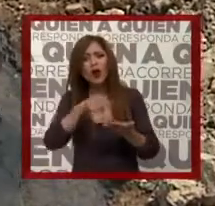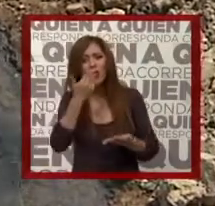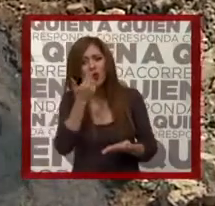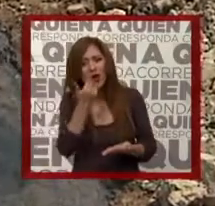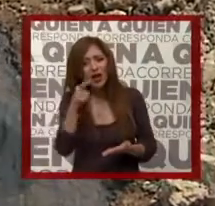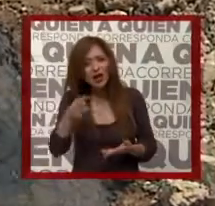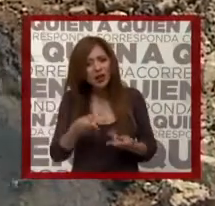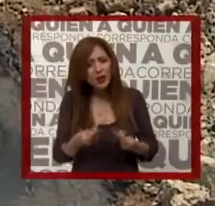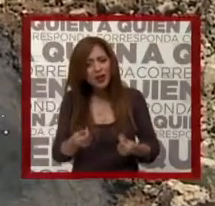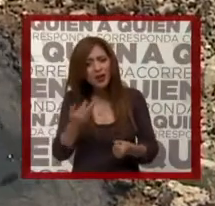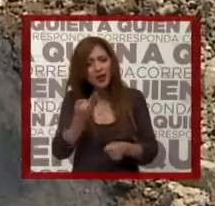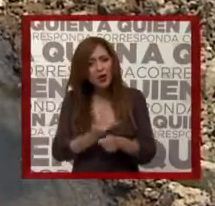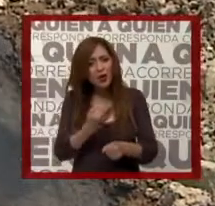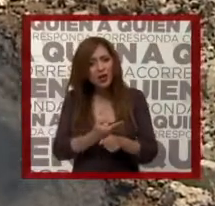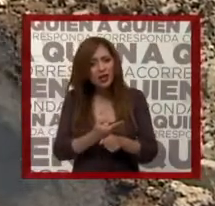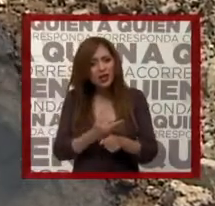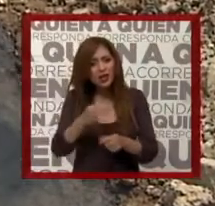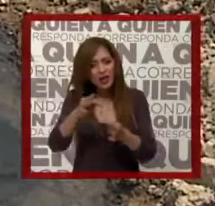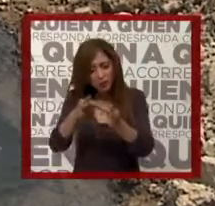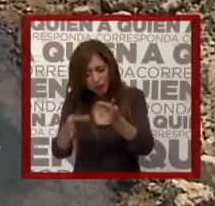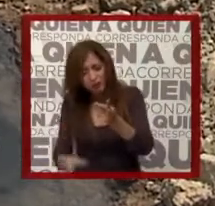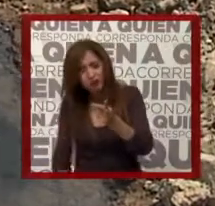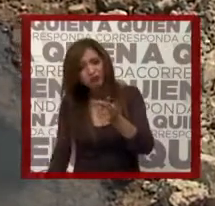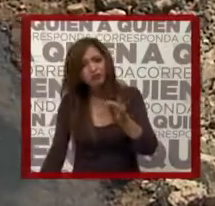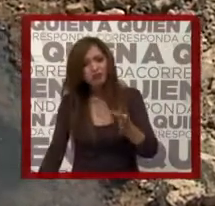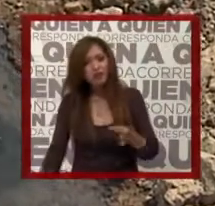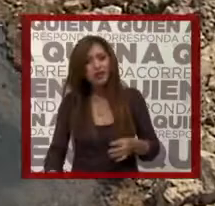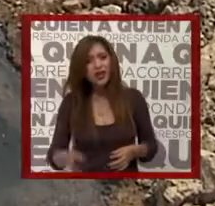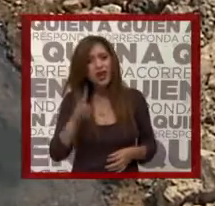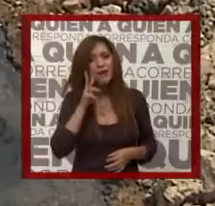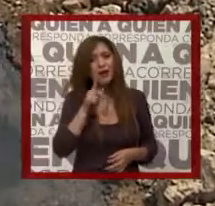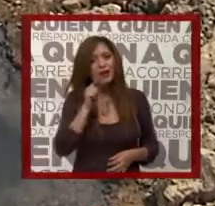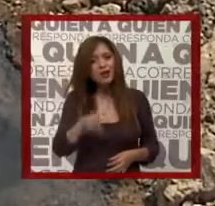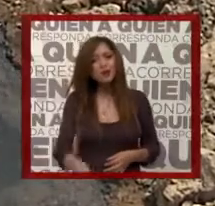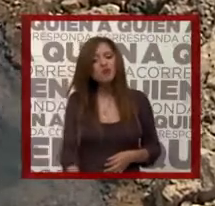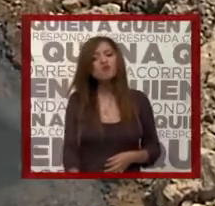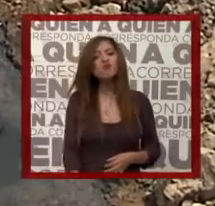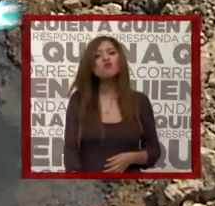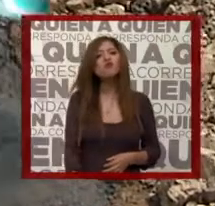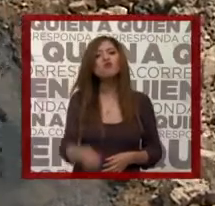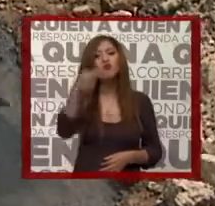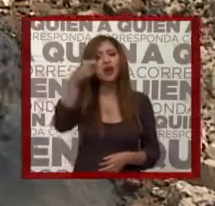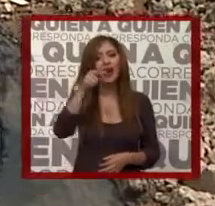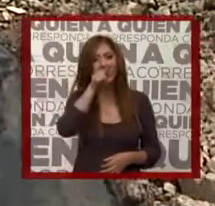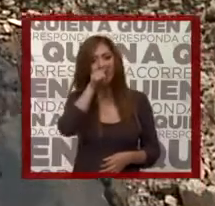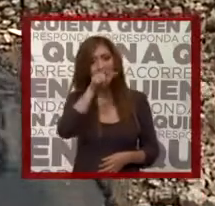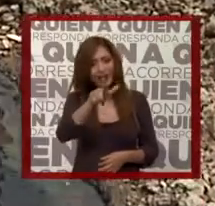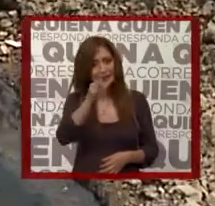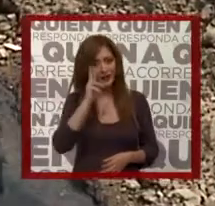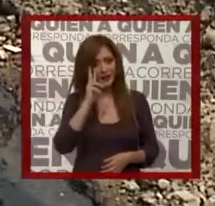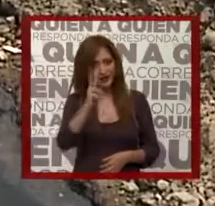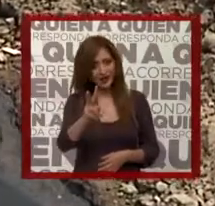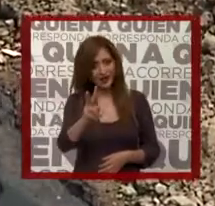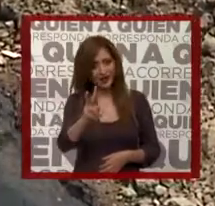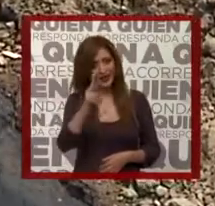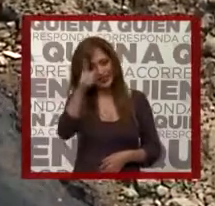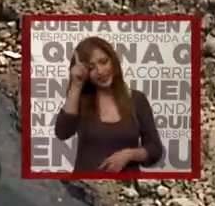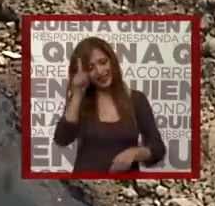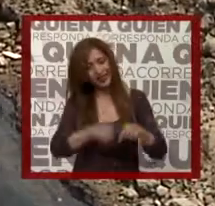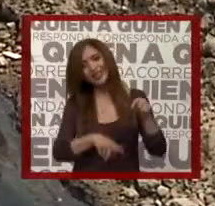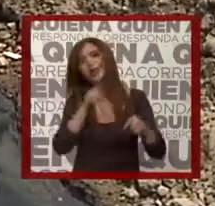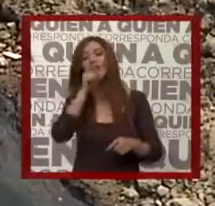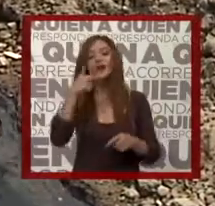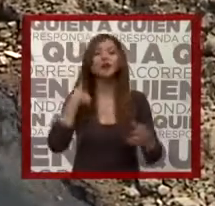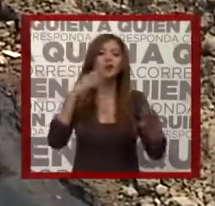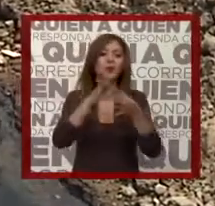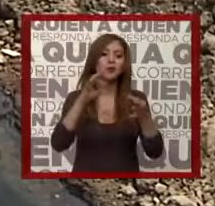está desperdiciando. Mire, aquí tengo el pez basura, ya se fue. A ver si pica mi Twitter. Ahí está, ¿ya lo vieron? Pues que